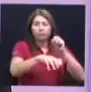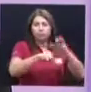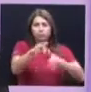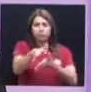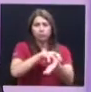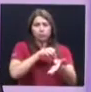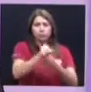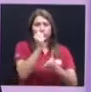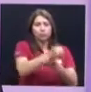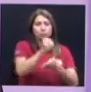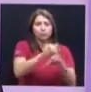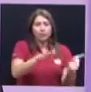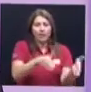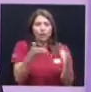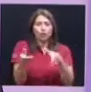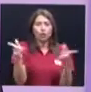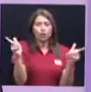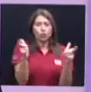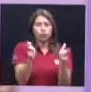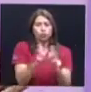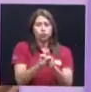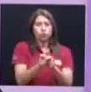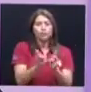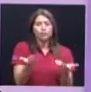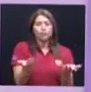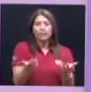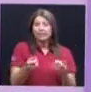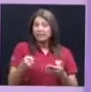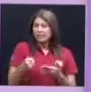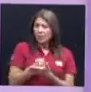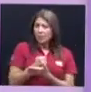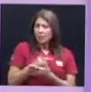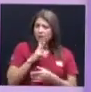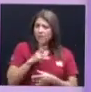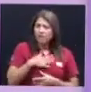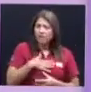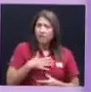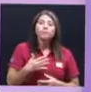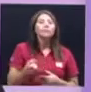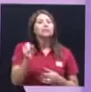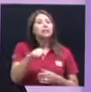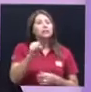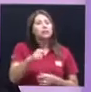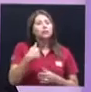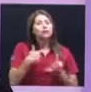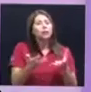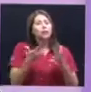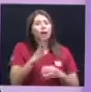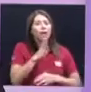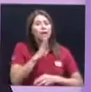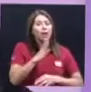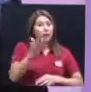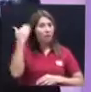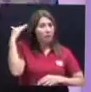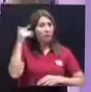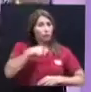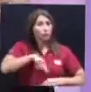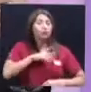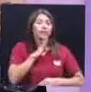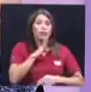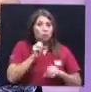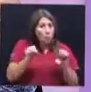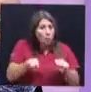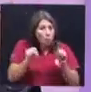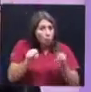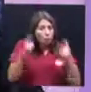Sí que bueno esa era una cosa que yo quería señalar cuando dijimos de cuando hablamos sobre la posibilidad de lograr paz